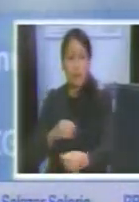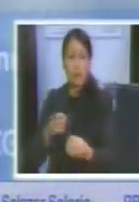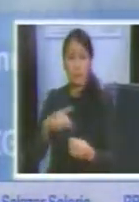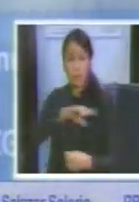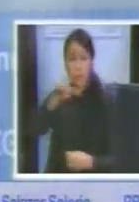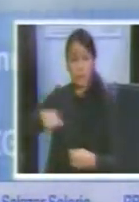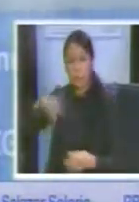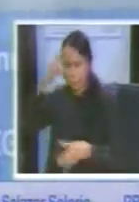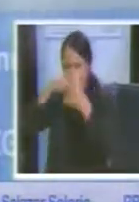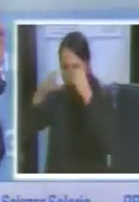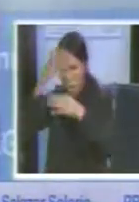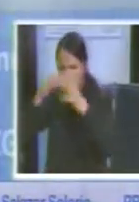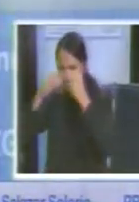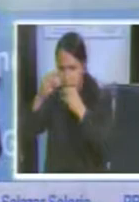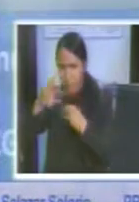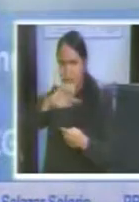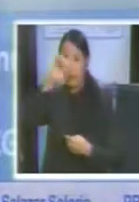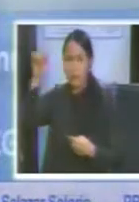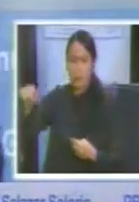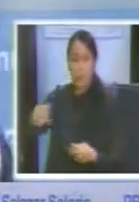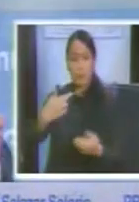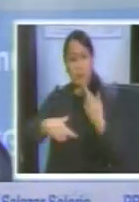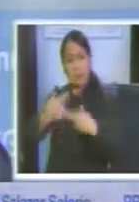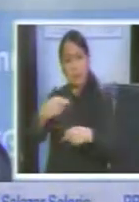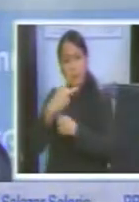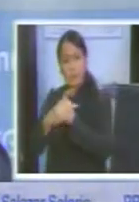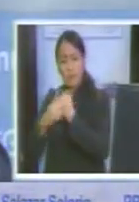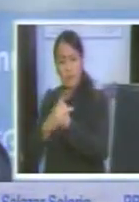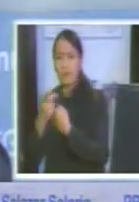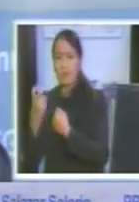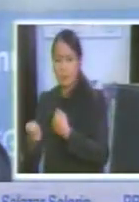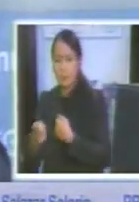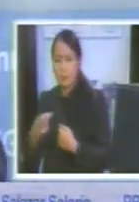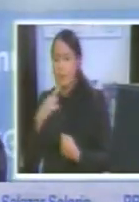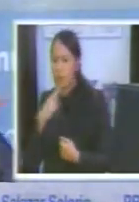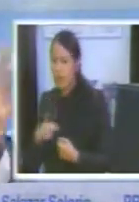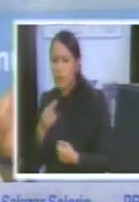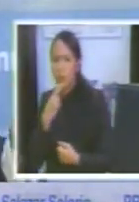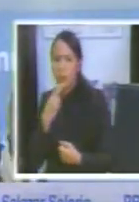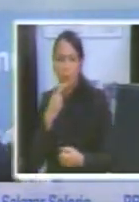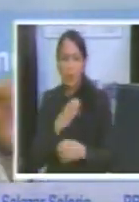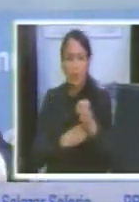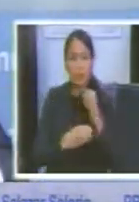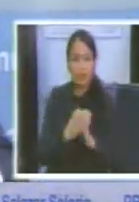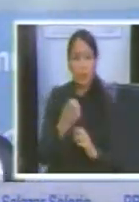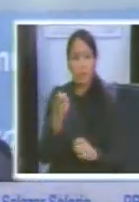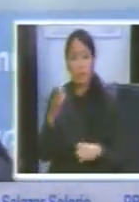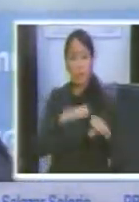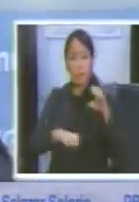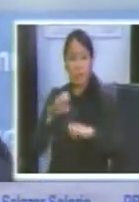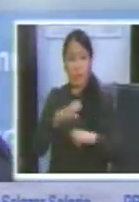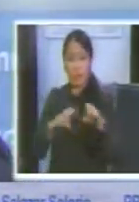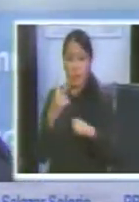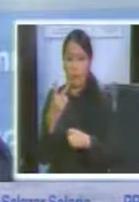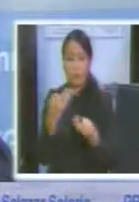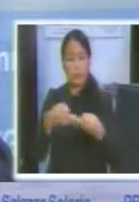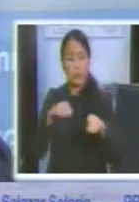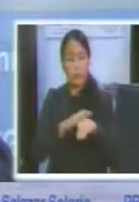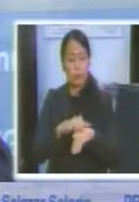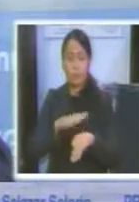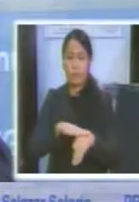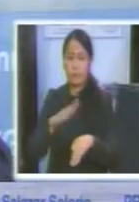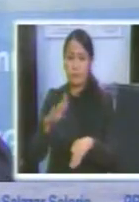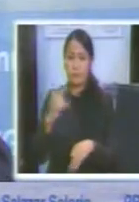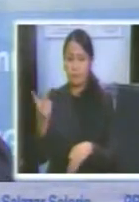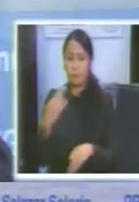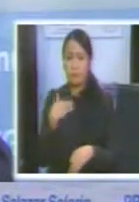mundo puedan capitalizarse en su propio país. Es Azerbaiyán. Son 2 embajadas muy importantes y yo felicito la iniciativa de